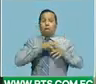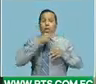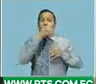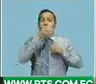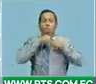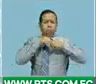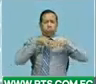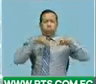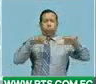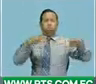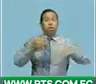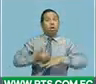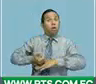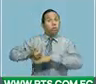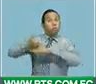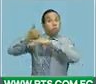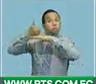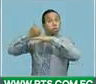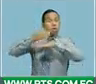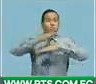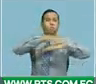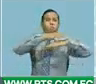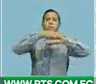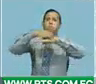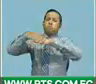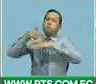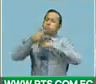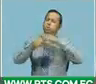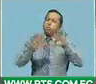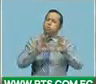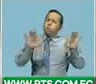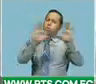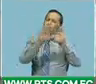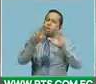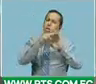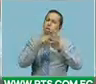autoridades hacen un llamado a la ciudadanía a respetar las normas. Informó Marilyn Jaramillo.